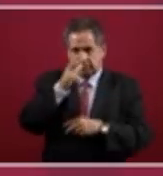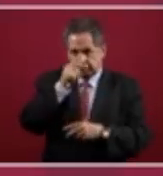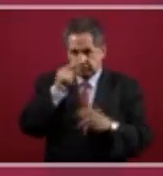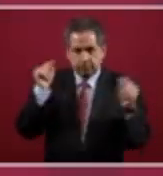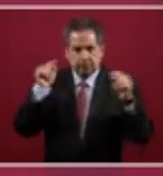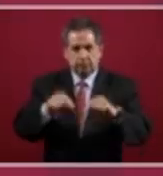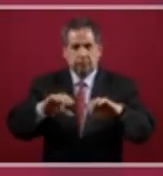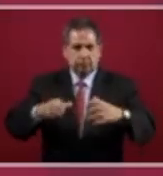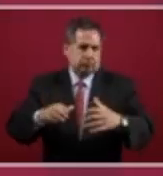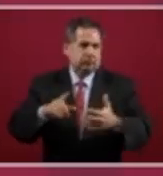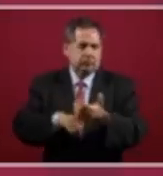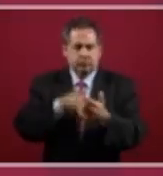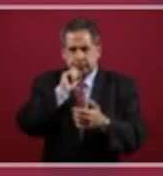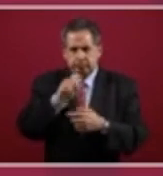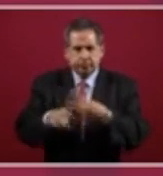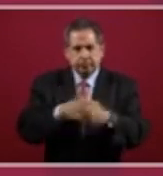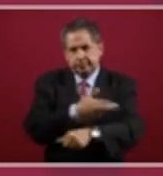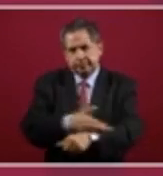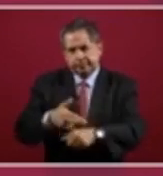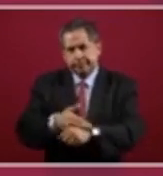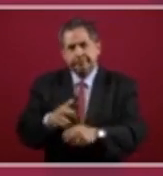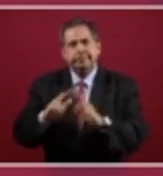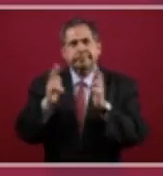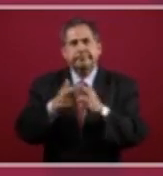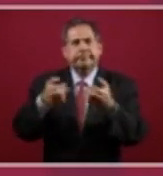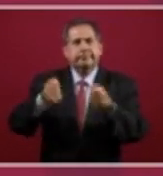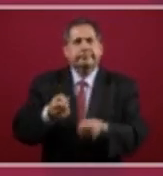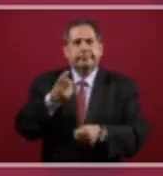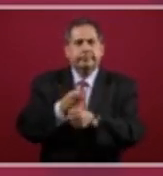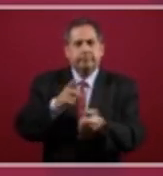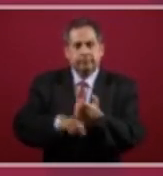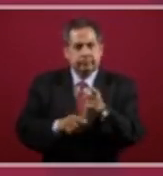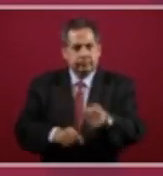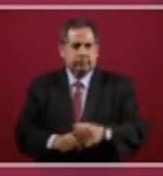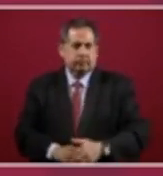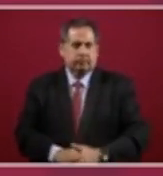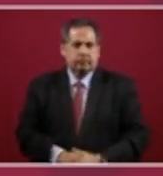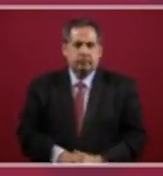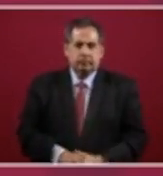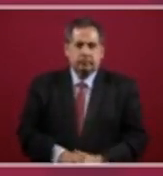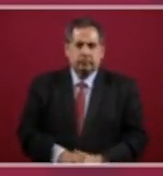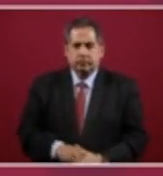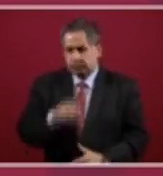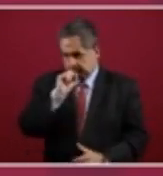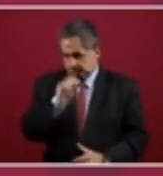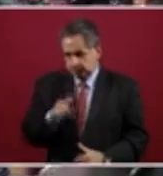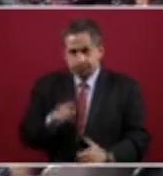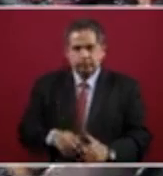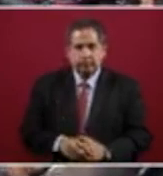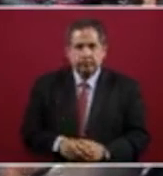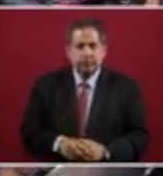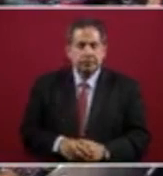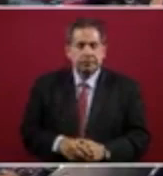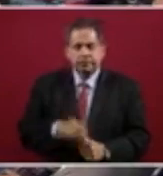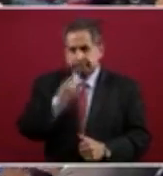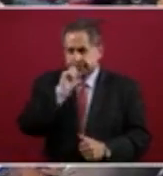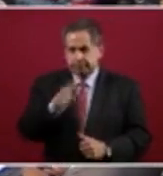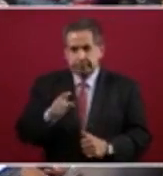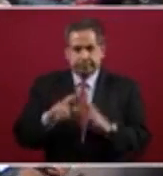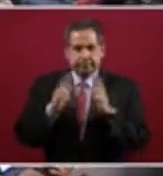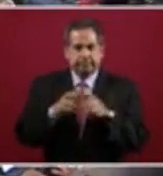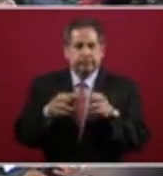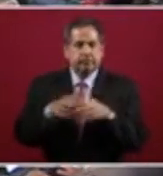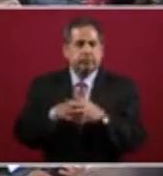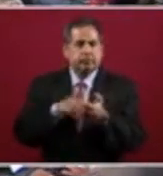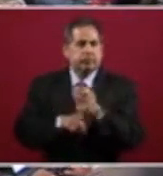y se va a llevar a cabo la reunión de seguridad. Y también, después de esa reunión,